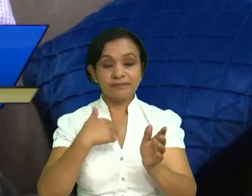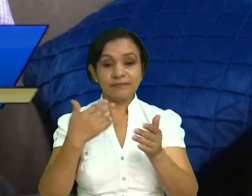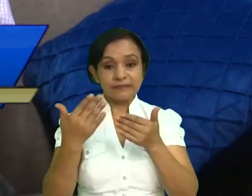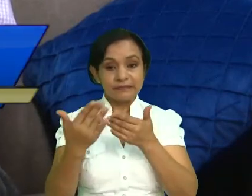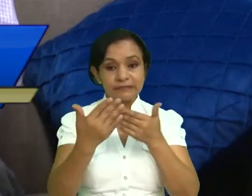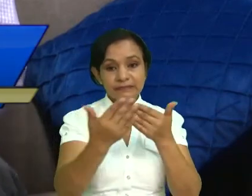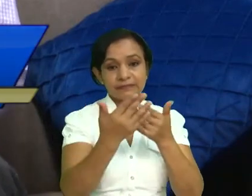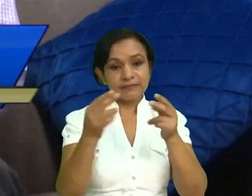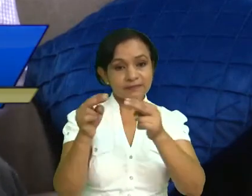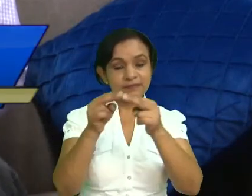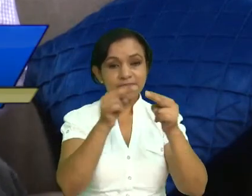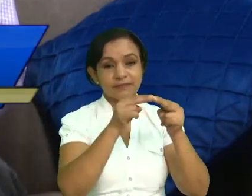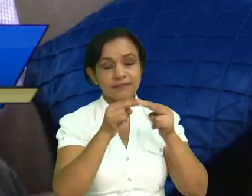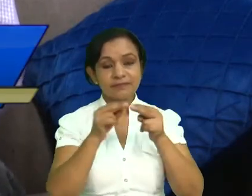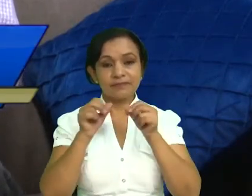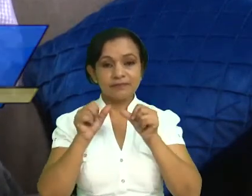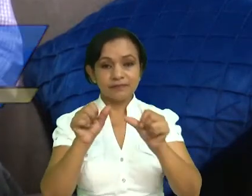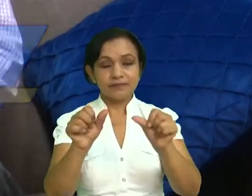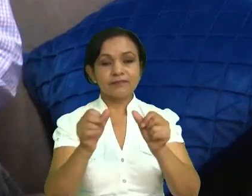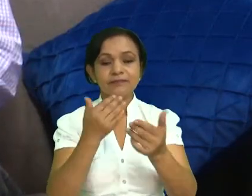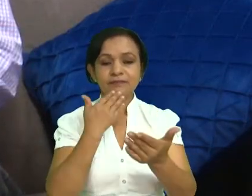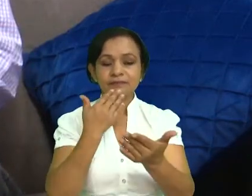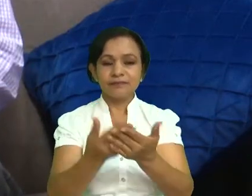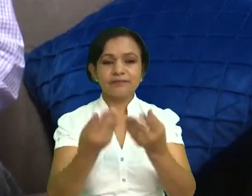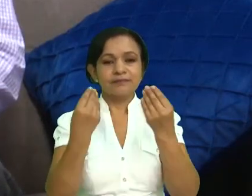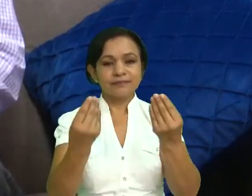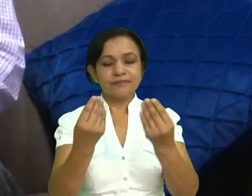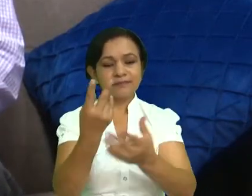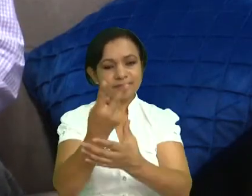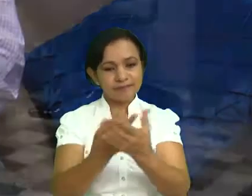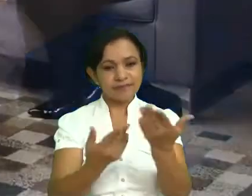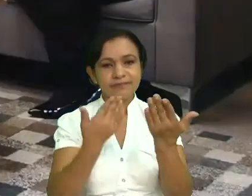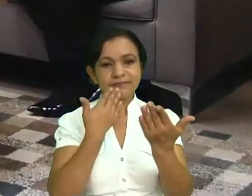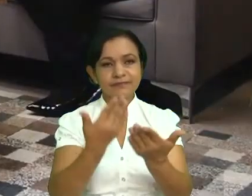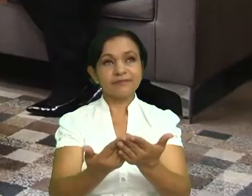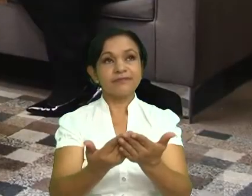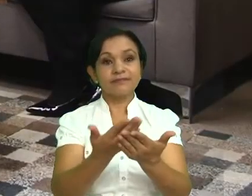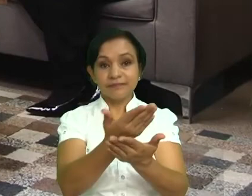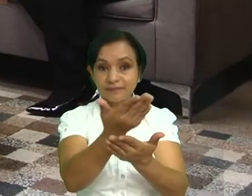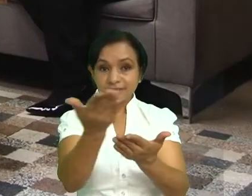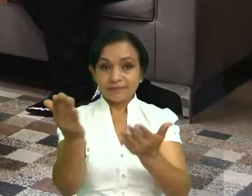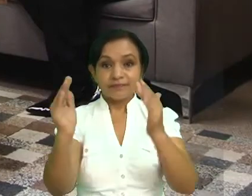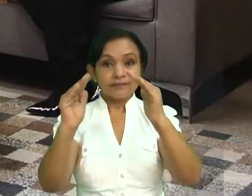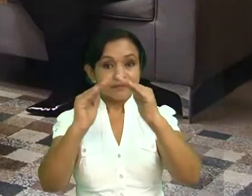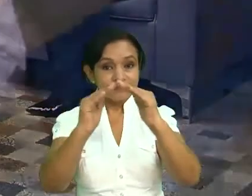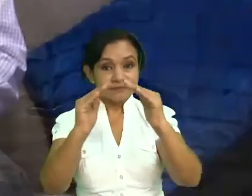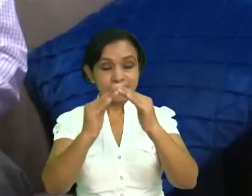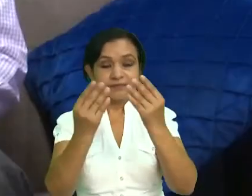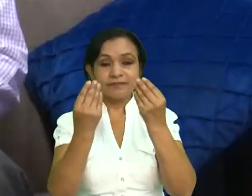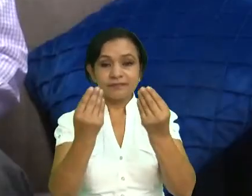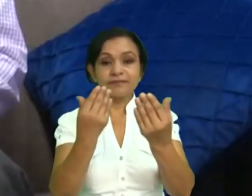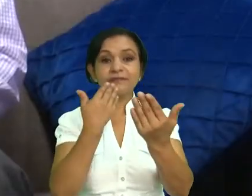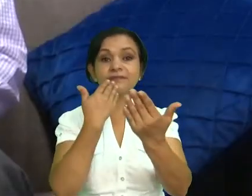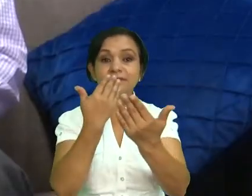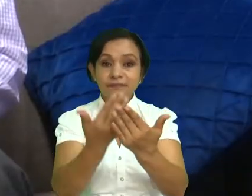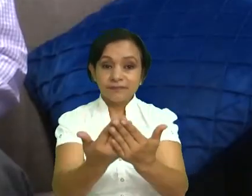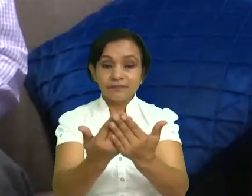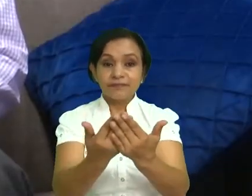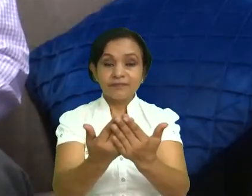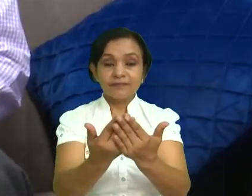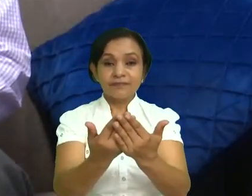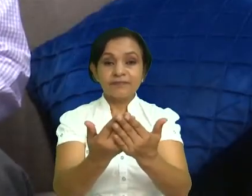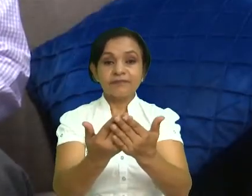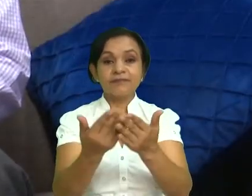cercanía, esa vinculación constante con nuestro pueblo. Muchas gracias a ambas. Gracias. Y a usted que esté en su hogar también, muchísimas gracias por habernos